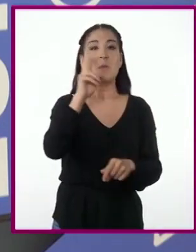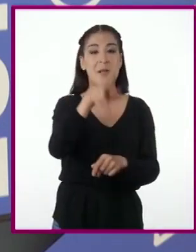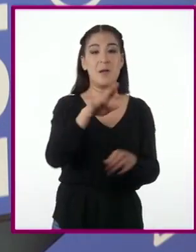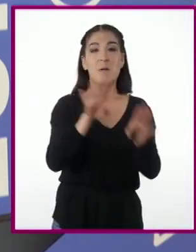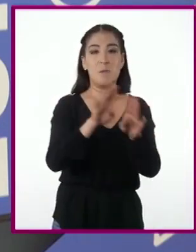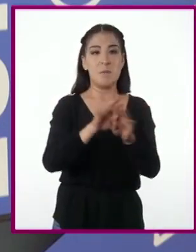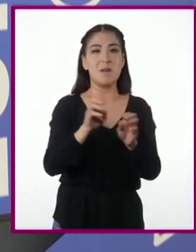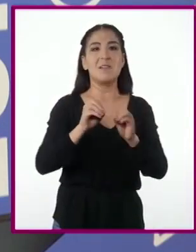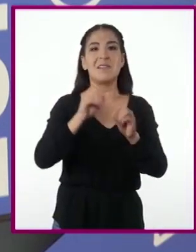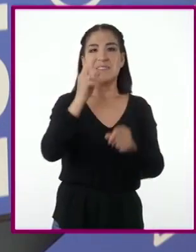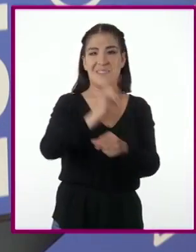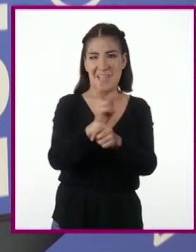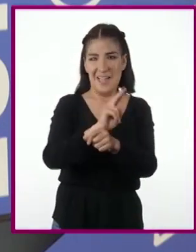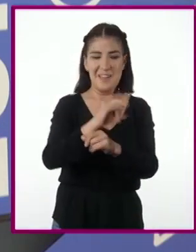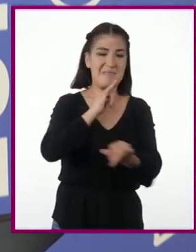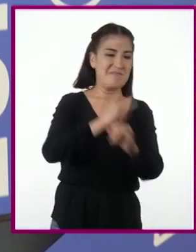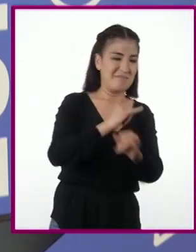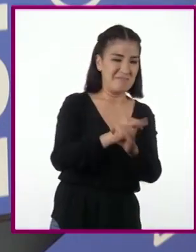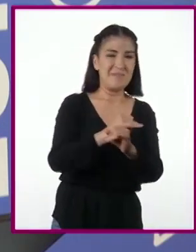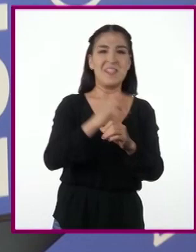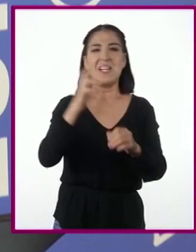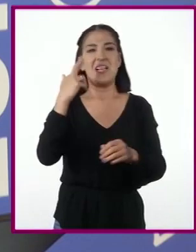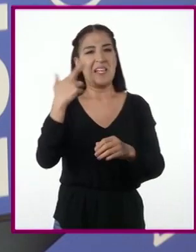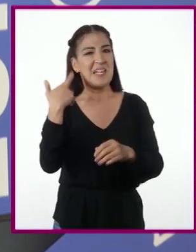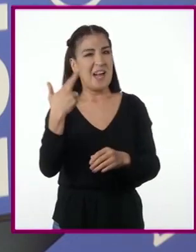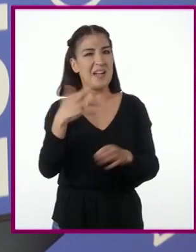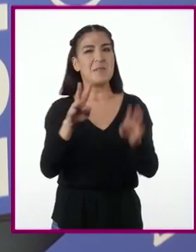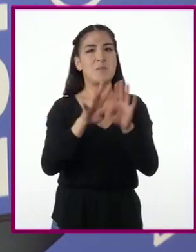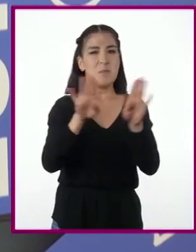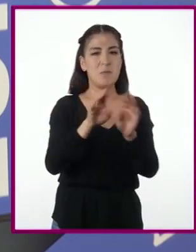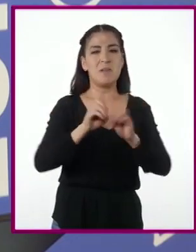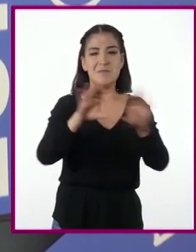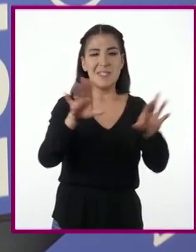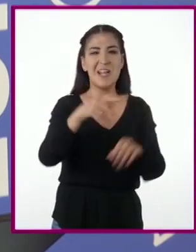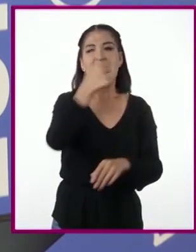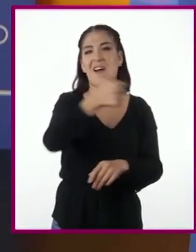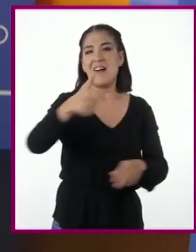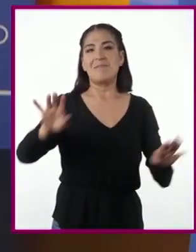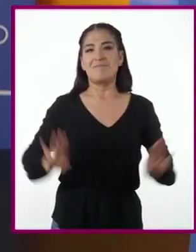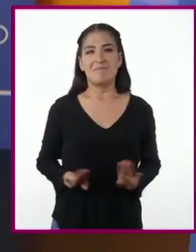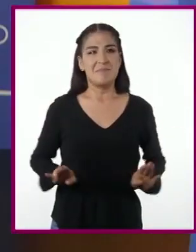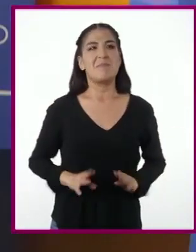la manejan de distinta manera y desde diversas posturas.